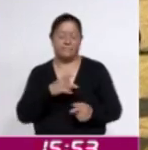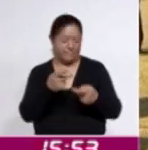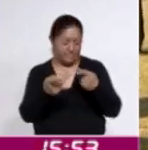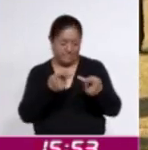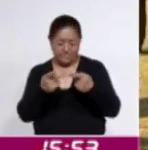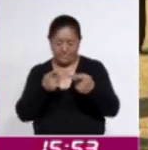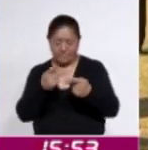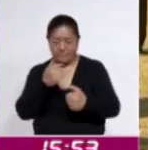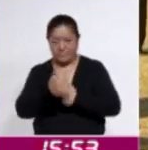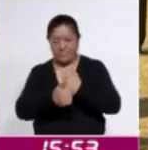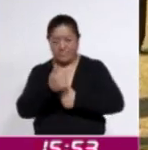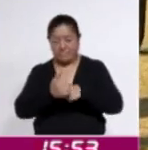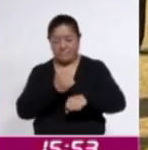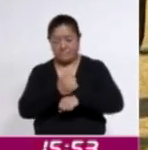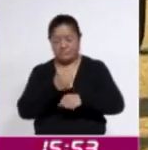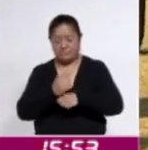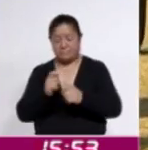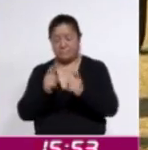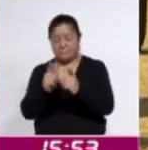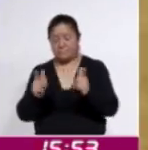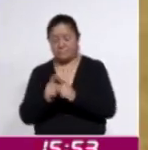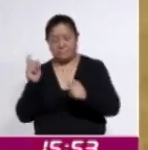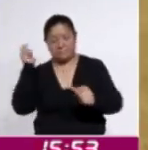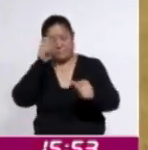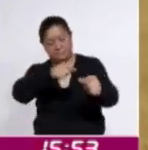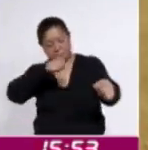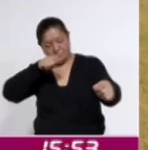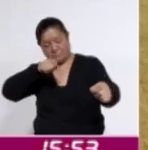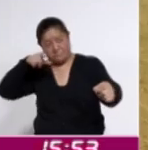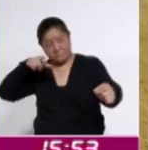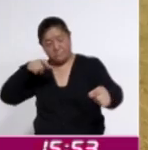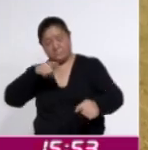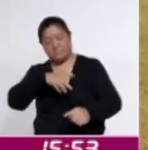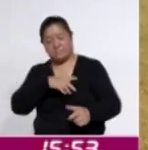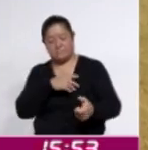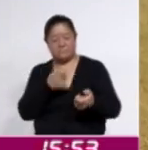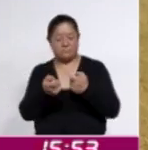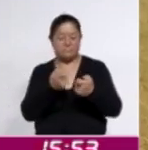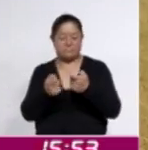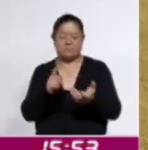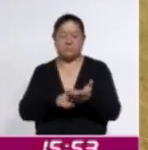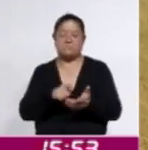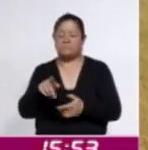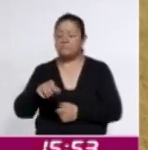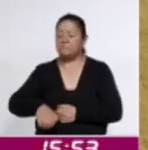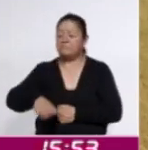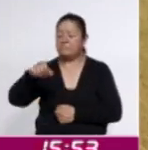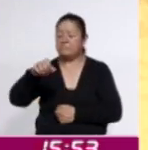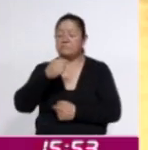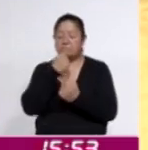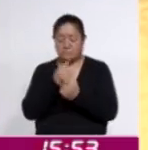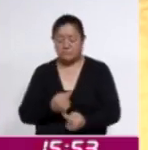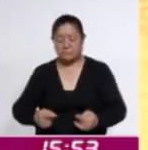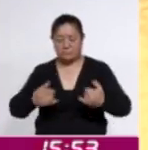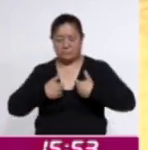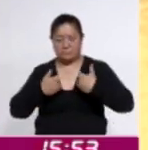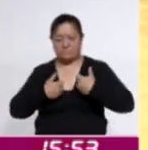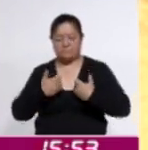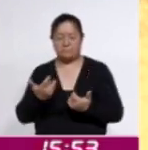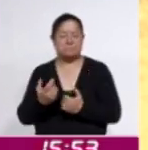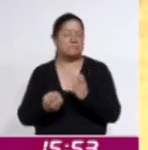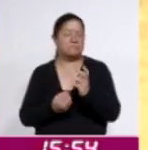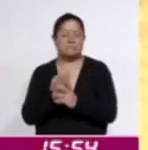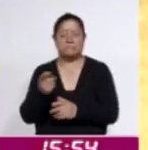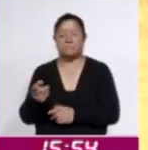torneo estatal, el club de tiro con arco Claminali de Tlatelulco llevó a cabo control interno en las categorías infantil, juvenil y novatos.